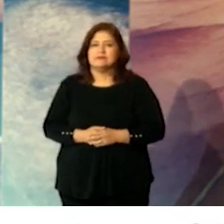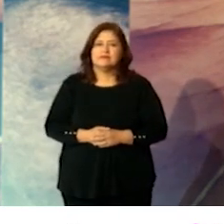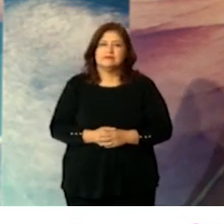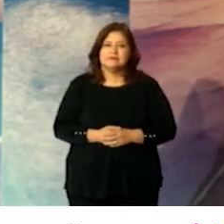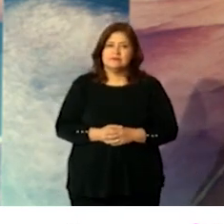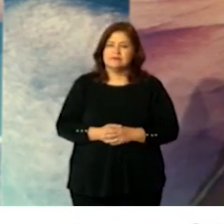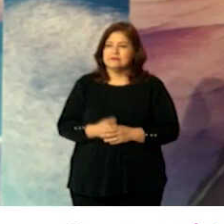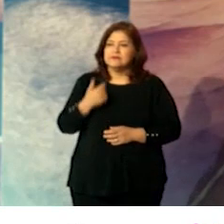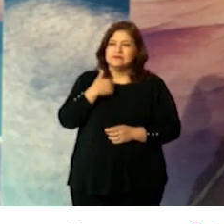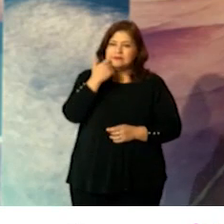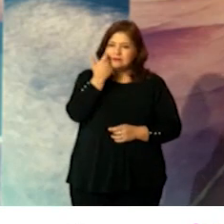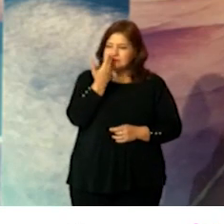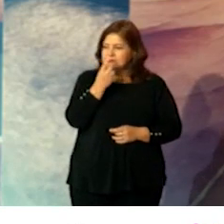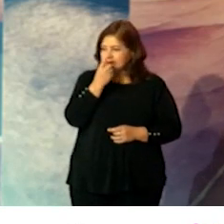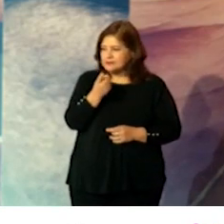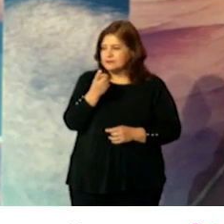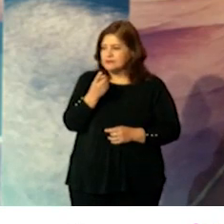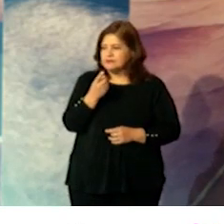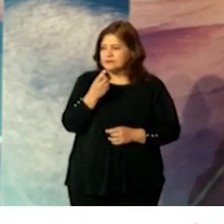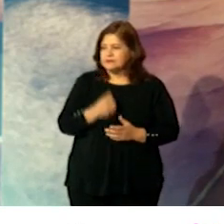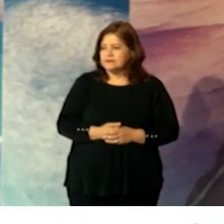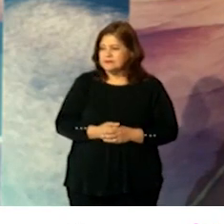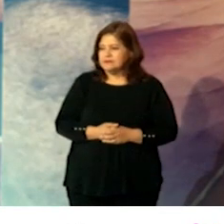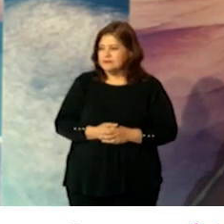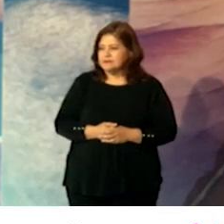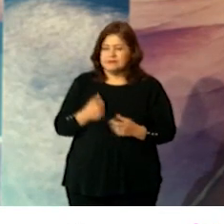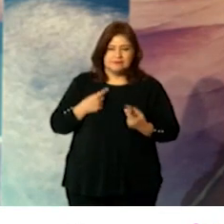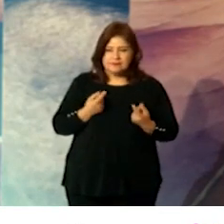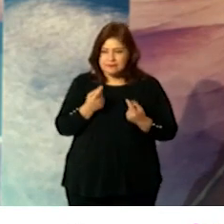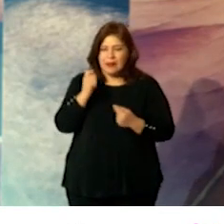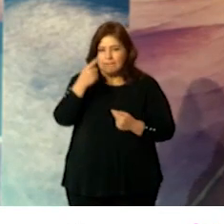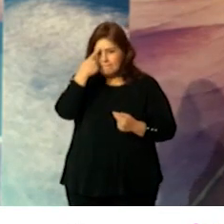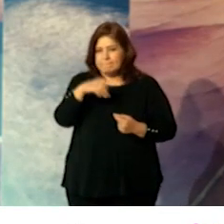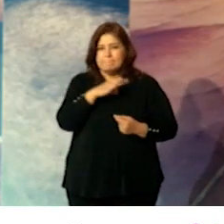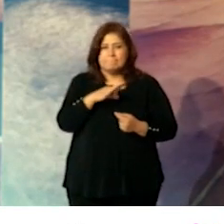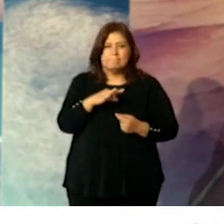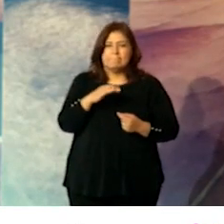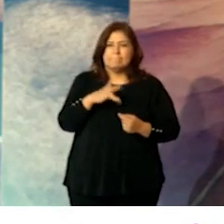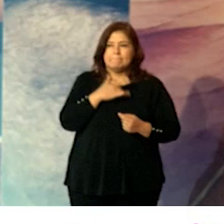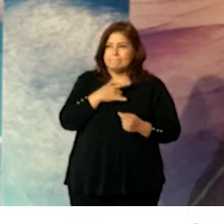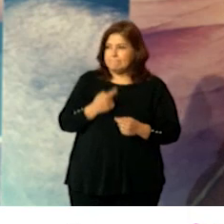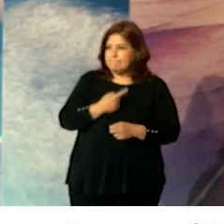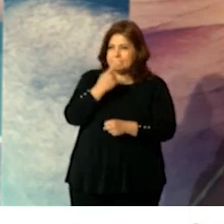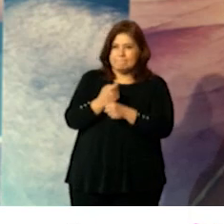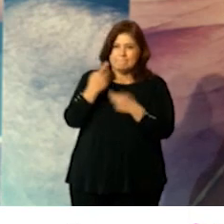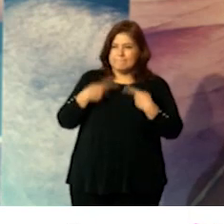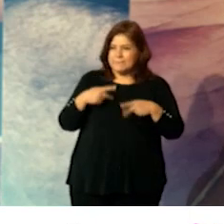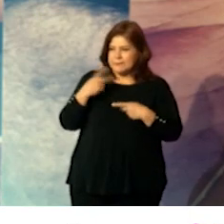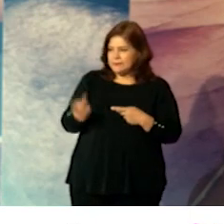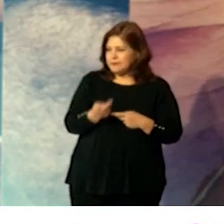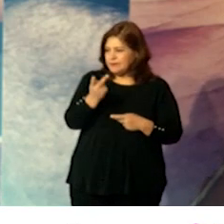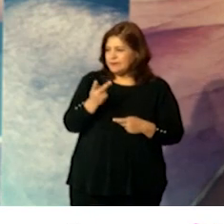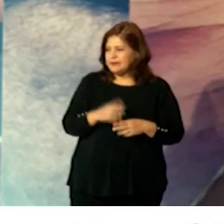Bueno, yo quería hacer eso de forma muy dinámica, que es para la primera persona que ha preguntado. Yo creo que a